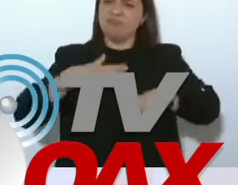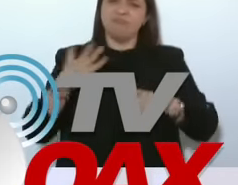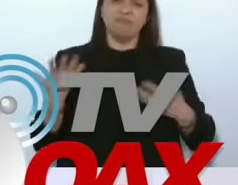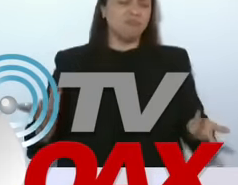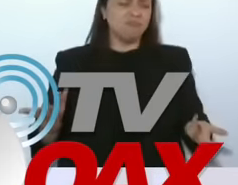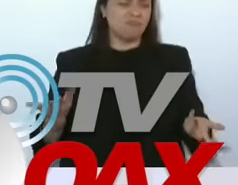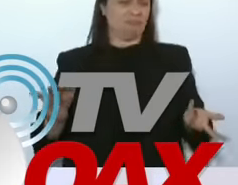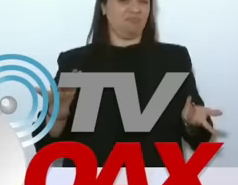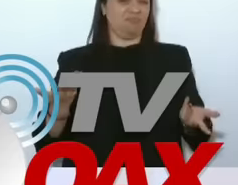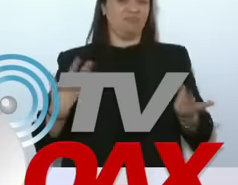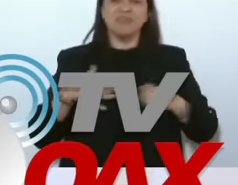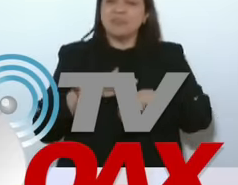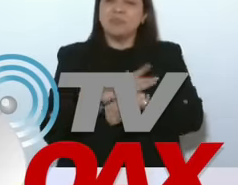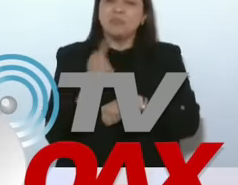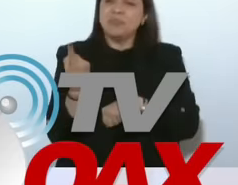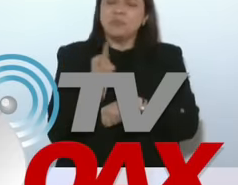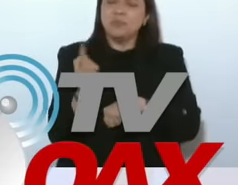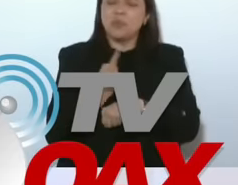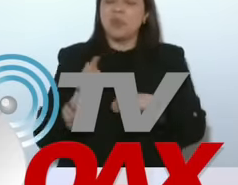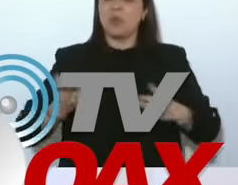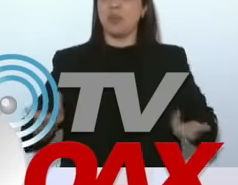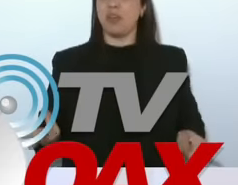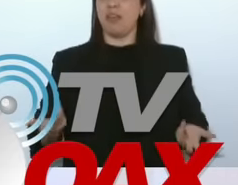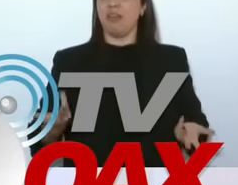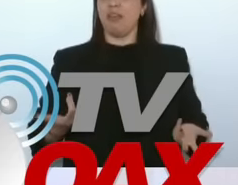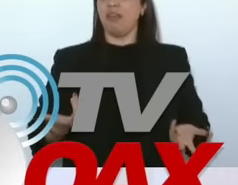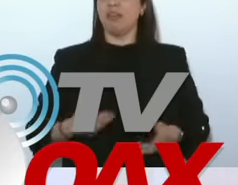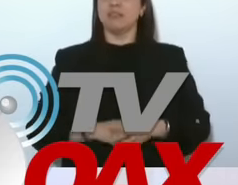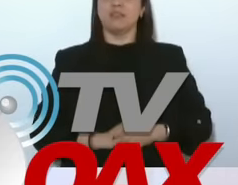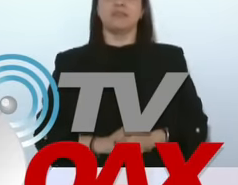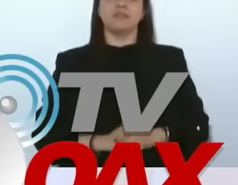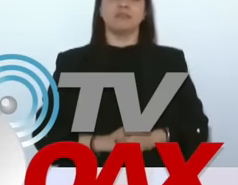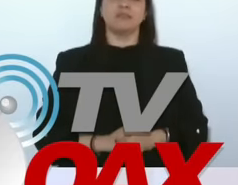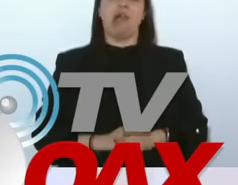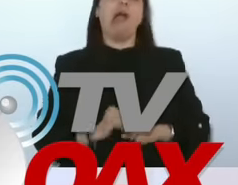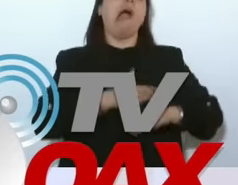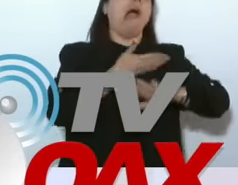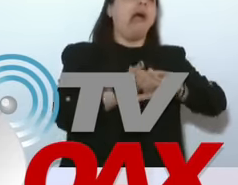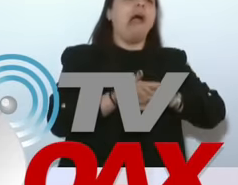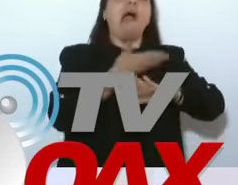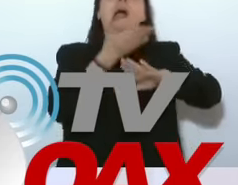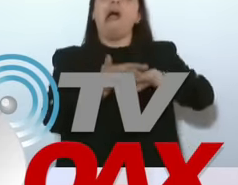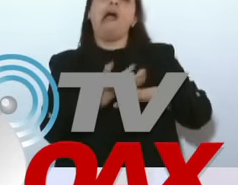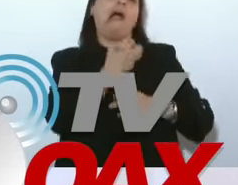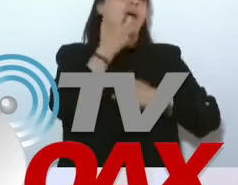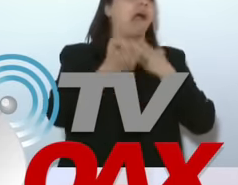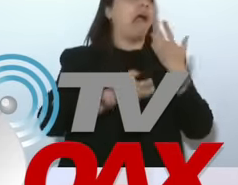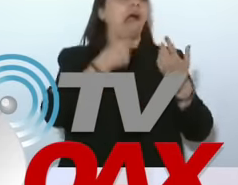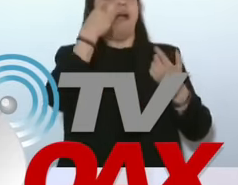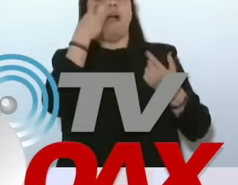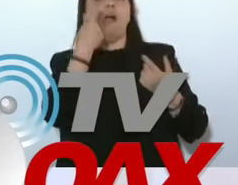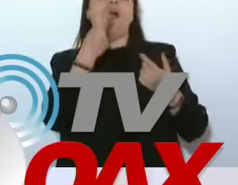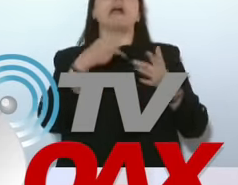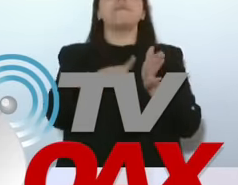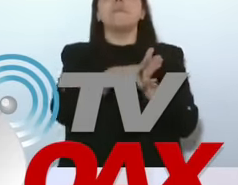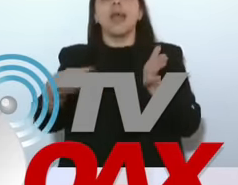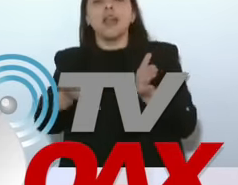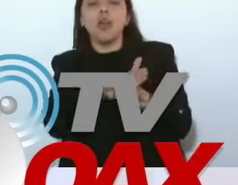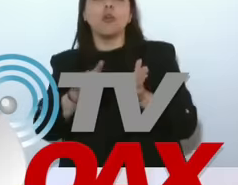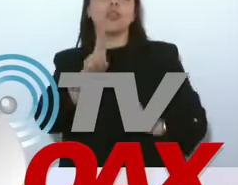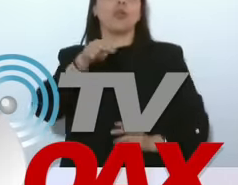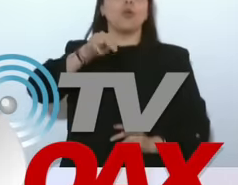¿Por qué tanto alboroto? ¿Por qué tanta bulla? ¿Por qué tanto escándalo en el Universal